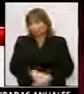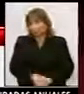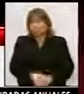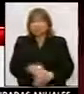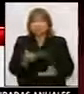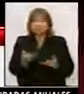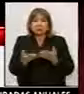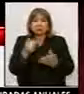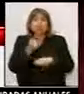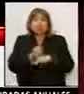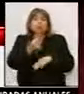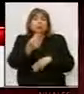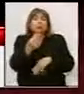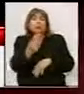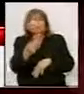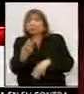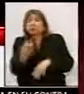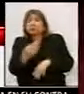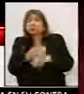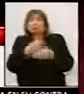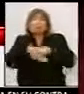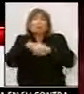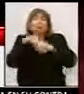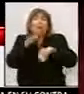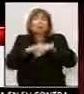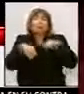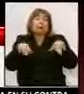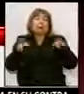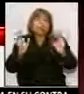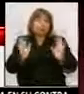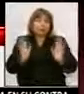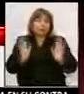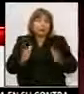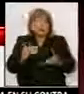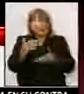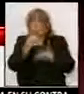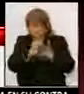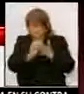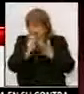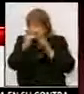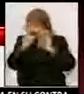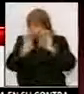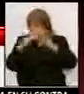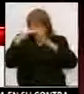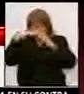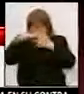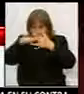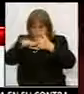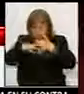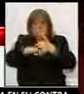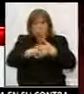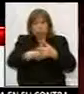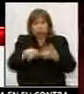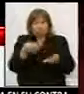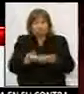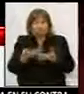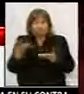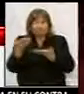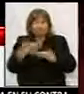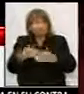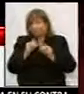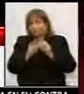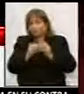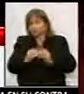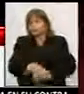unos cuantos culpables y lavándose las manos, sino nos trae un diagnóstico, una radiografía profunda de la crisis para poder tener alternativas de